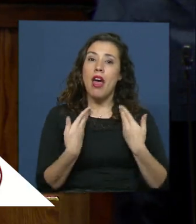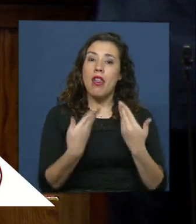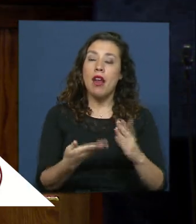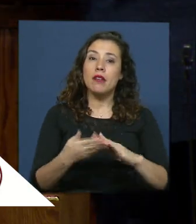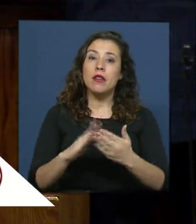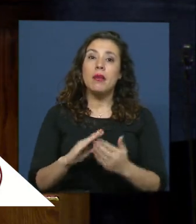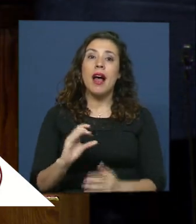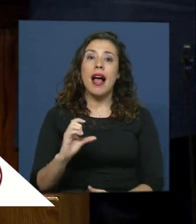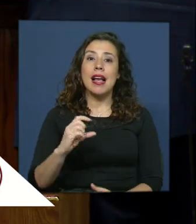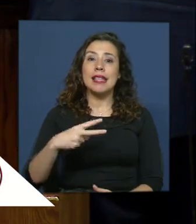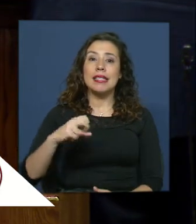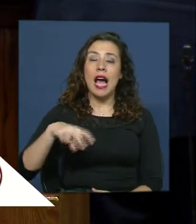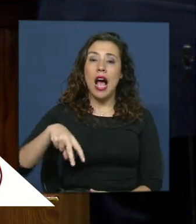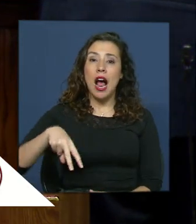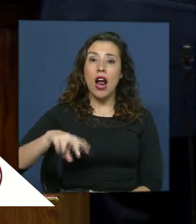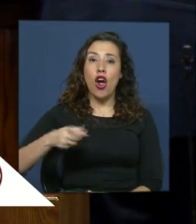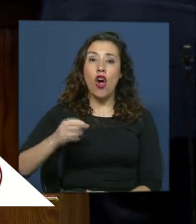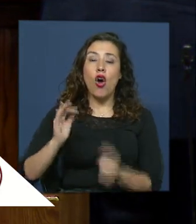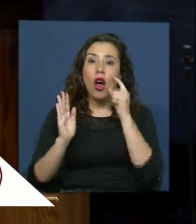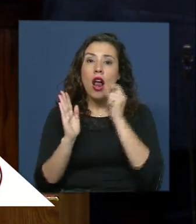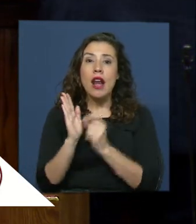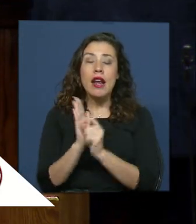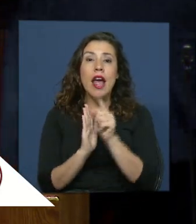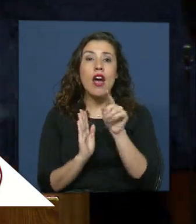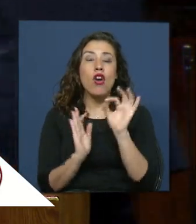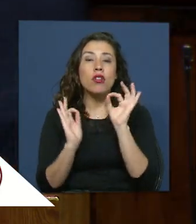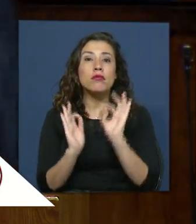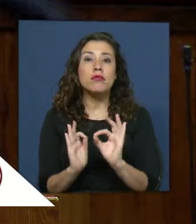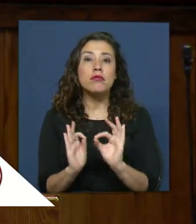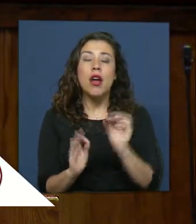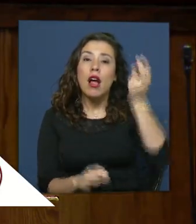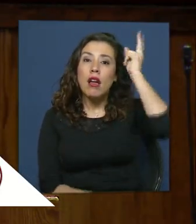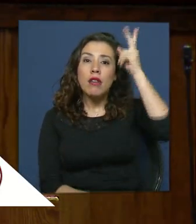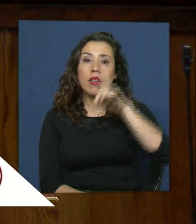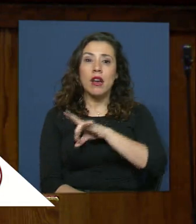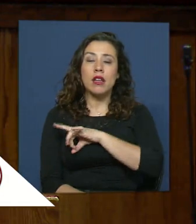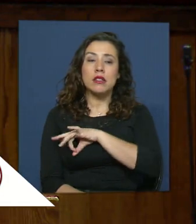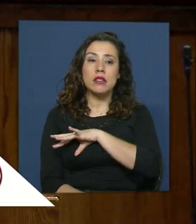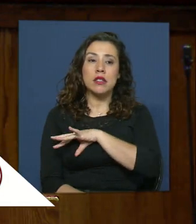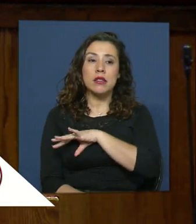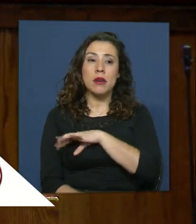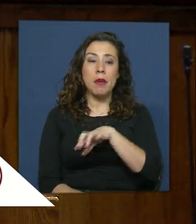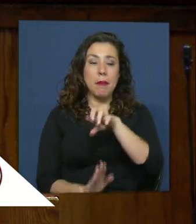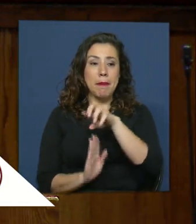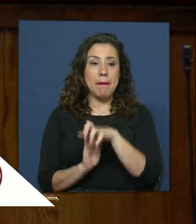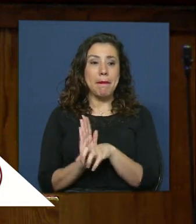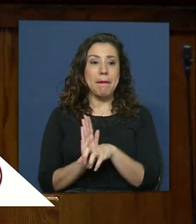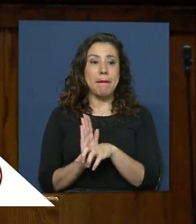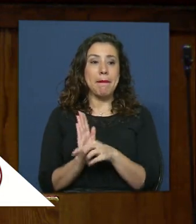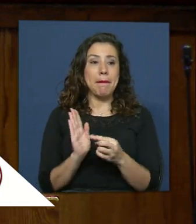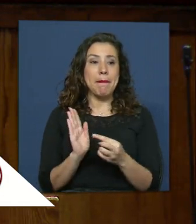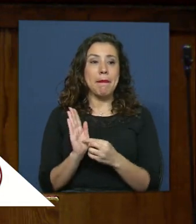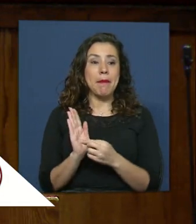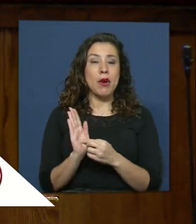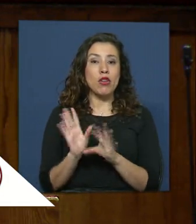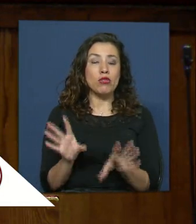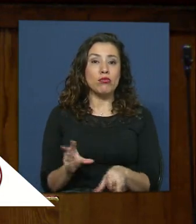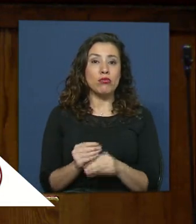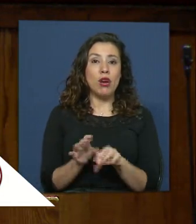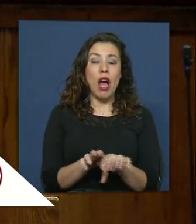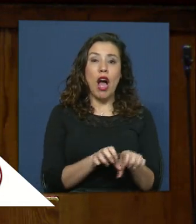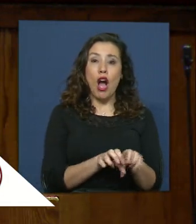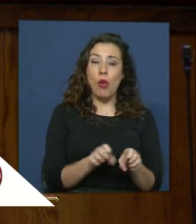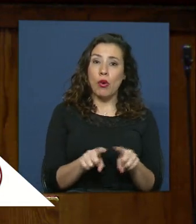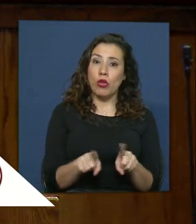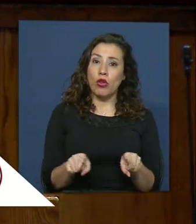pueblo chango el reconocimiento como etnia indígena en Chile. Los proyectos en informe refundidos por acuerdo